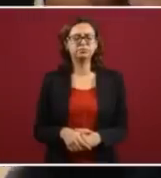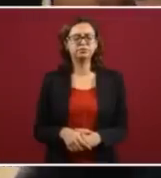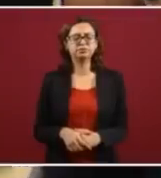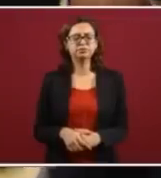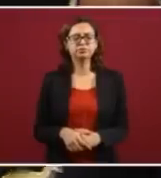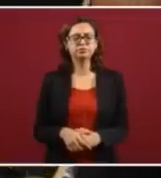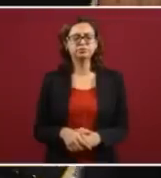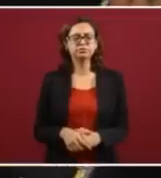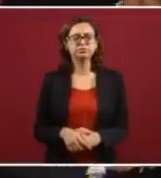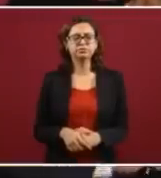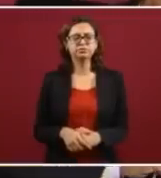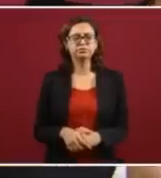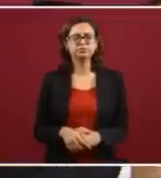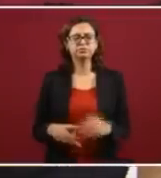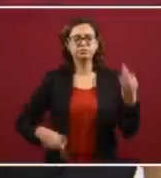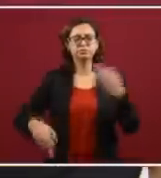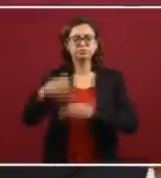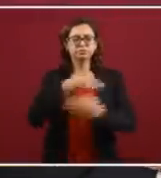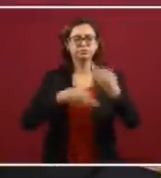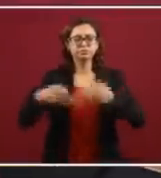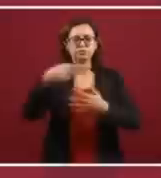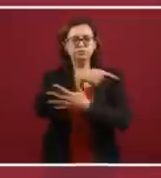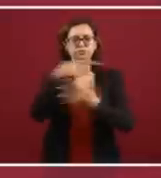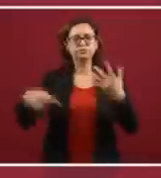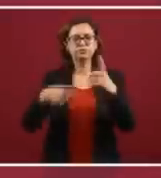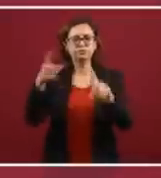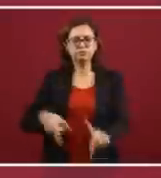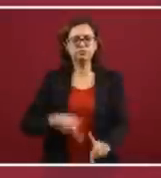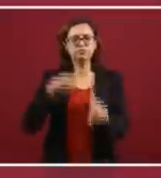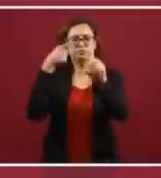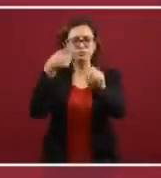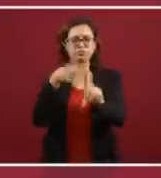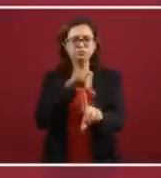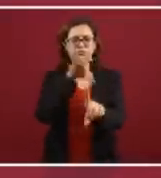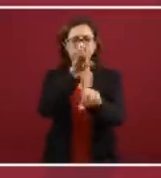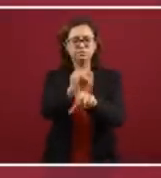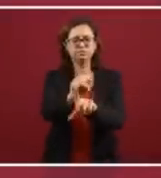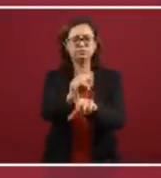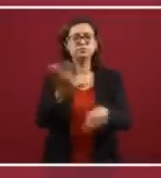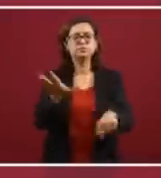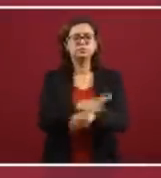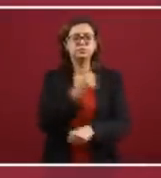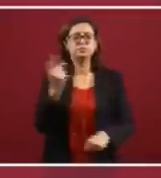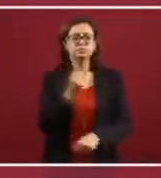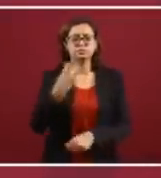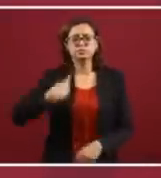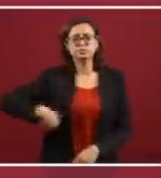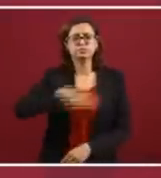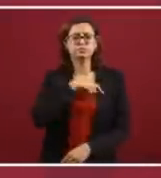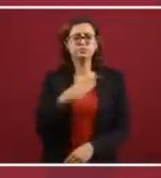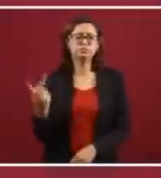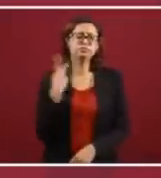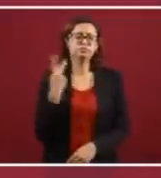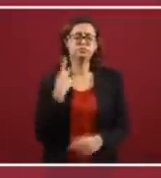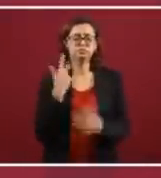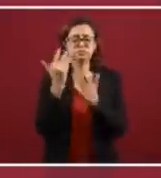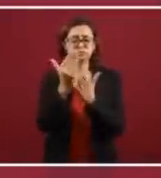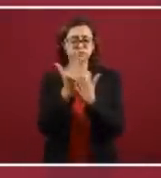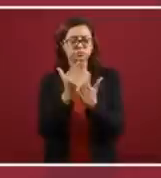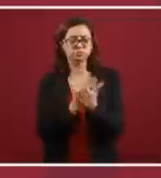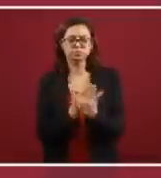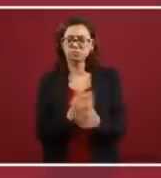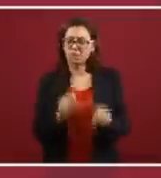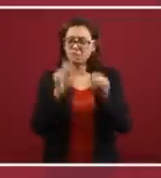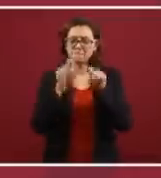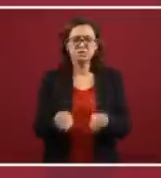se ha logrado porque hemos mantenido esta política de no aumentar